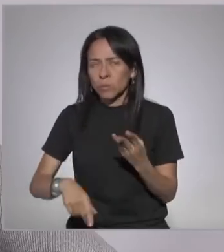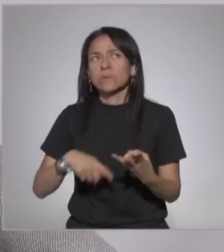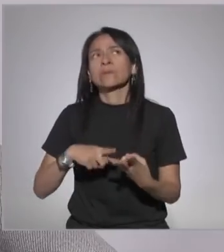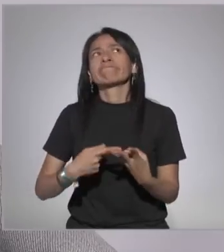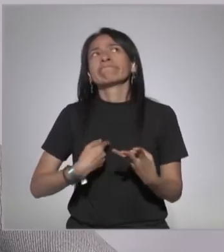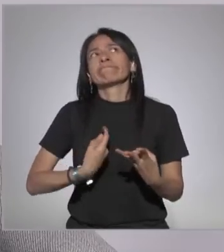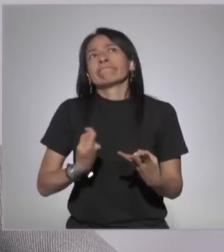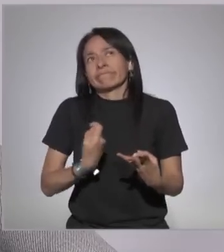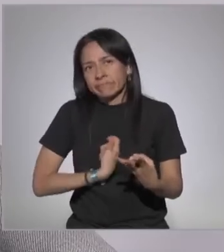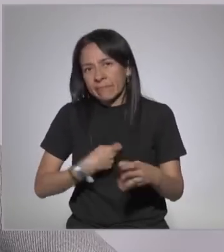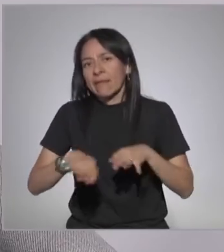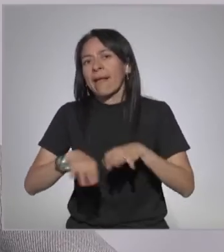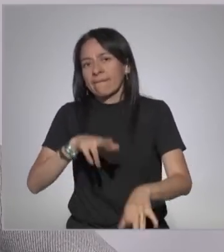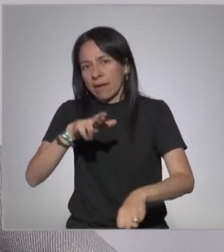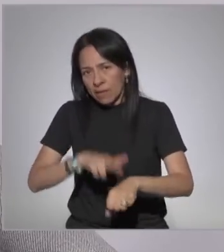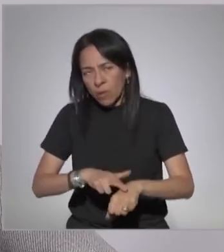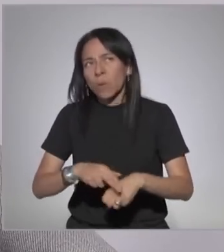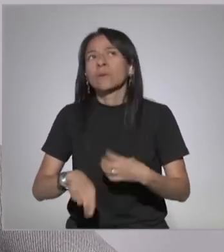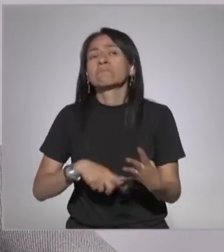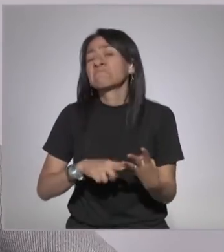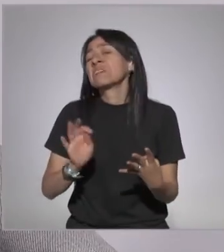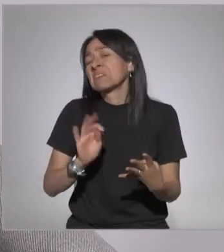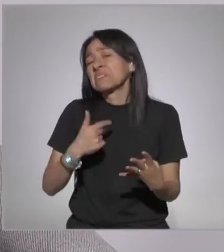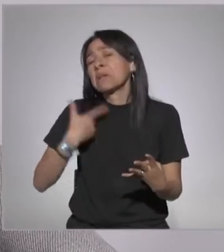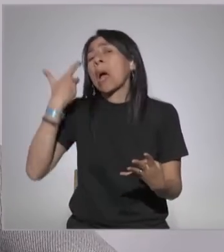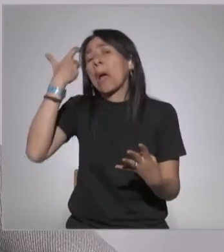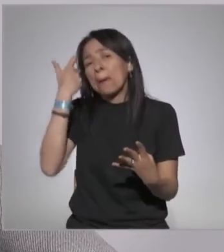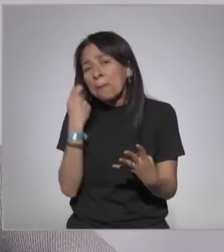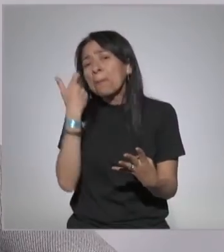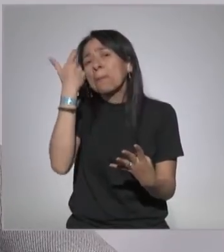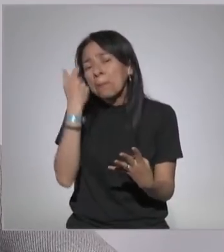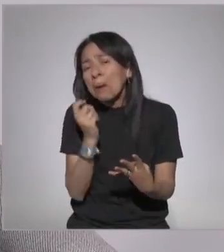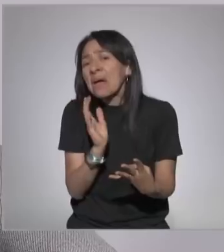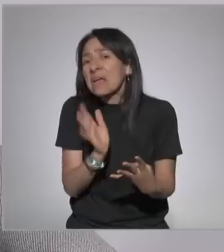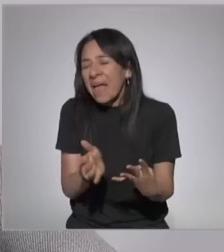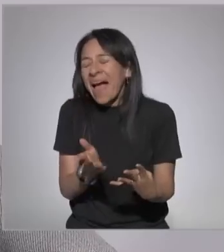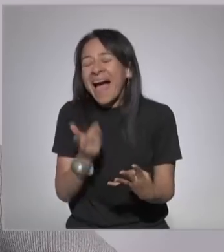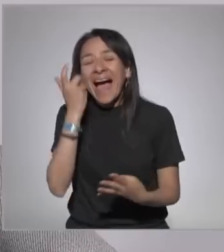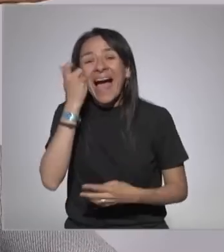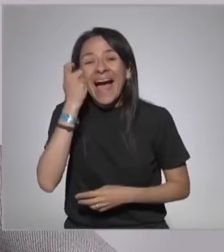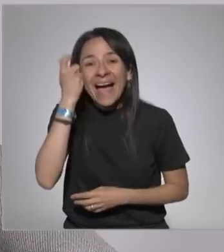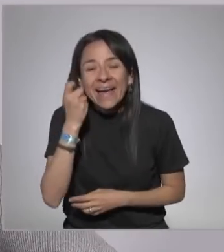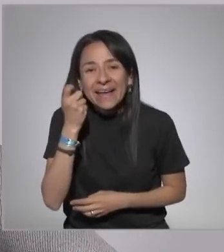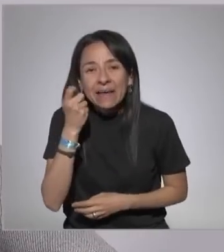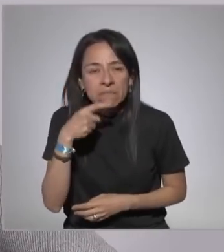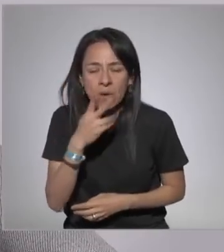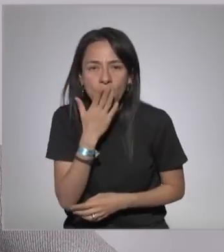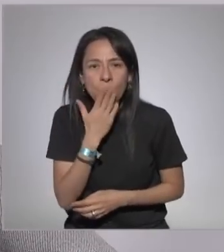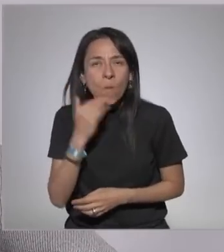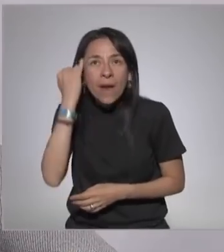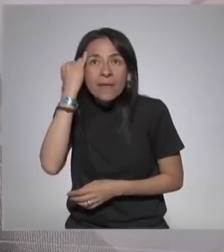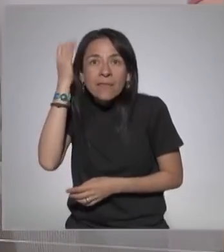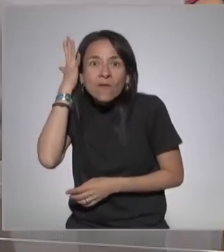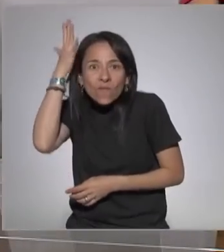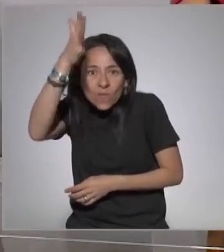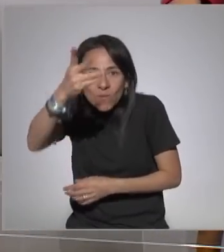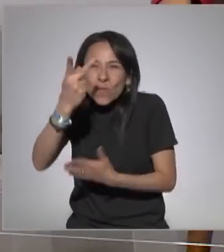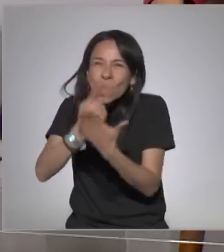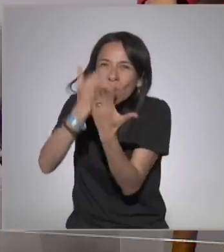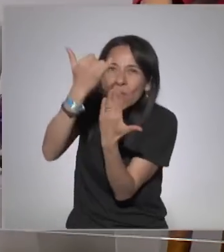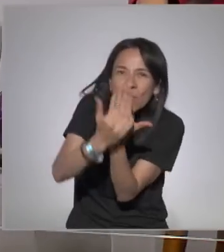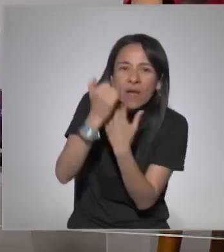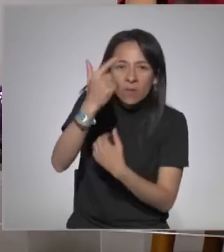trabajadoras. A lo mejor nos jubilamos y nos jubilamos sin proyecto, porque como tú decías, no hay alguien que